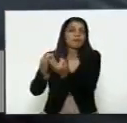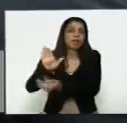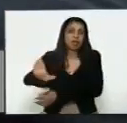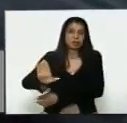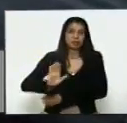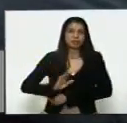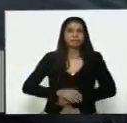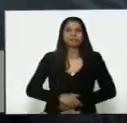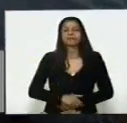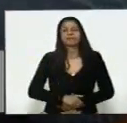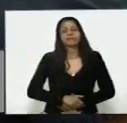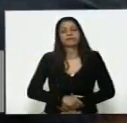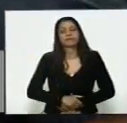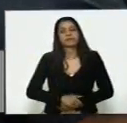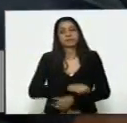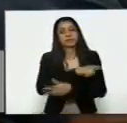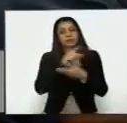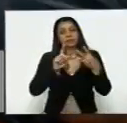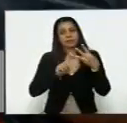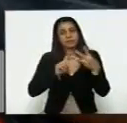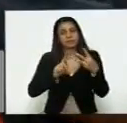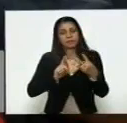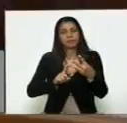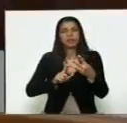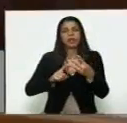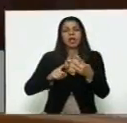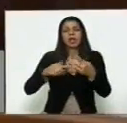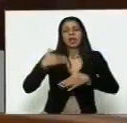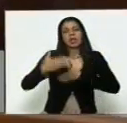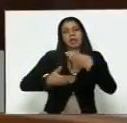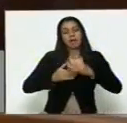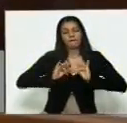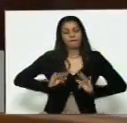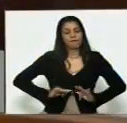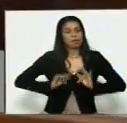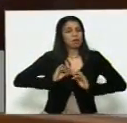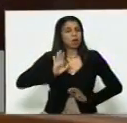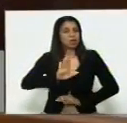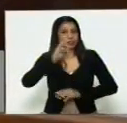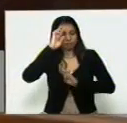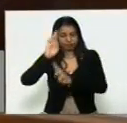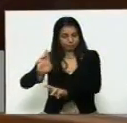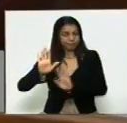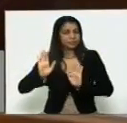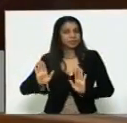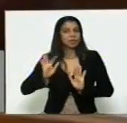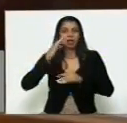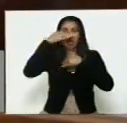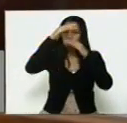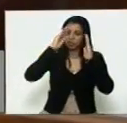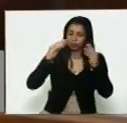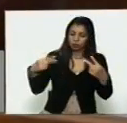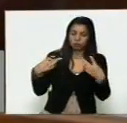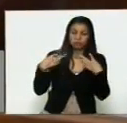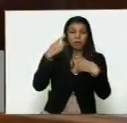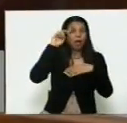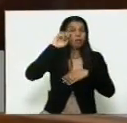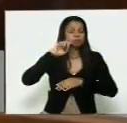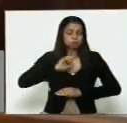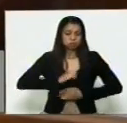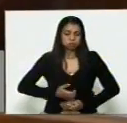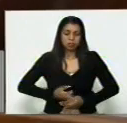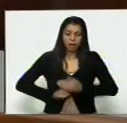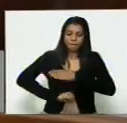procesos. 3. Respeto a los procesos fisiológicos. En la atención de la gestación, trabajo de parto, nacimiento